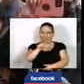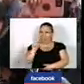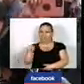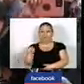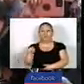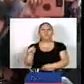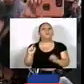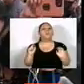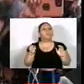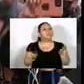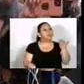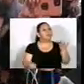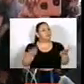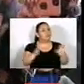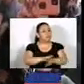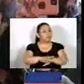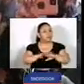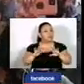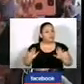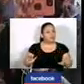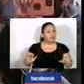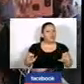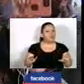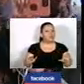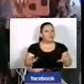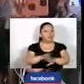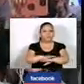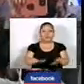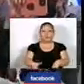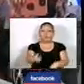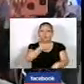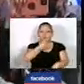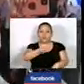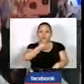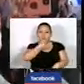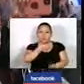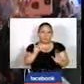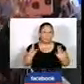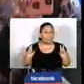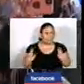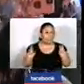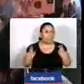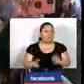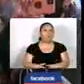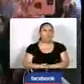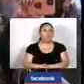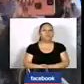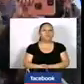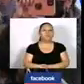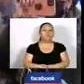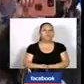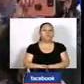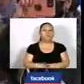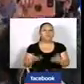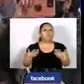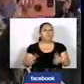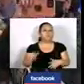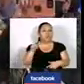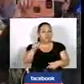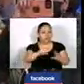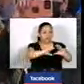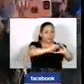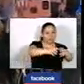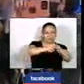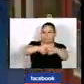podemos concluir expresando puedo concluir expresando de que casi las mesas han